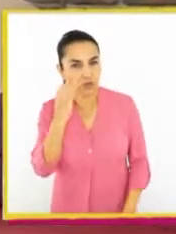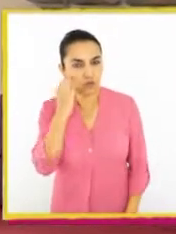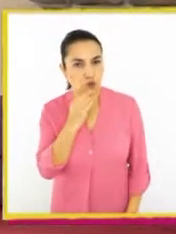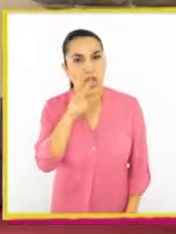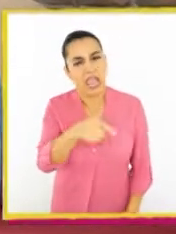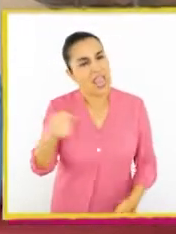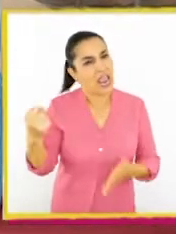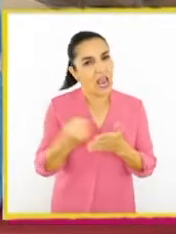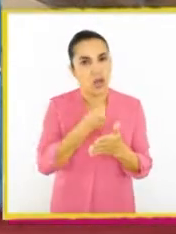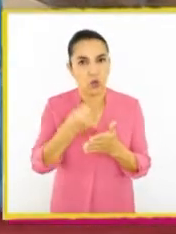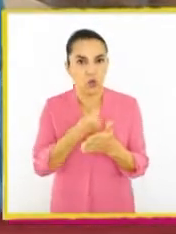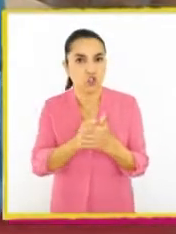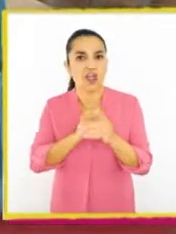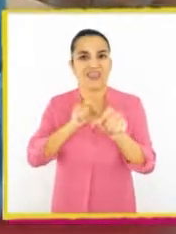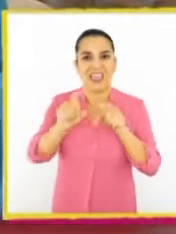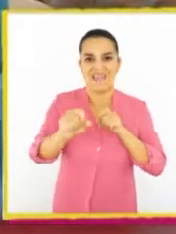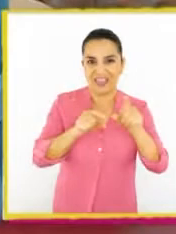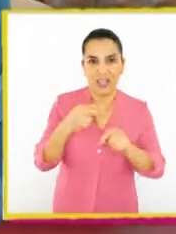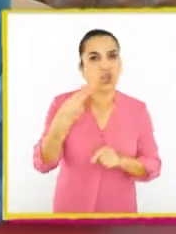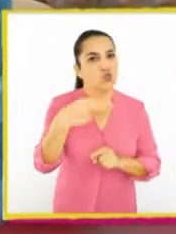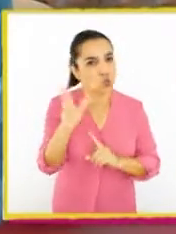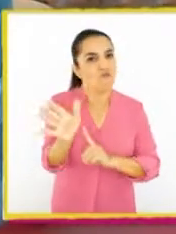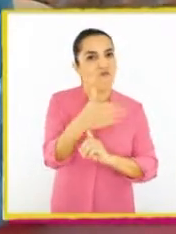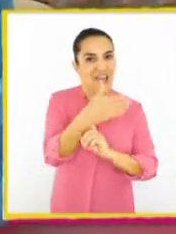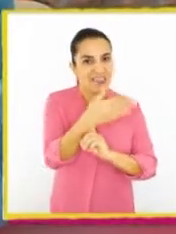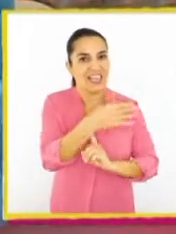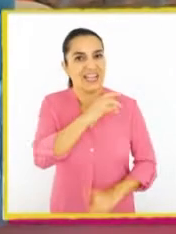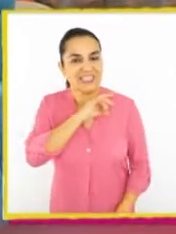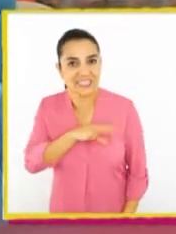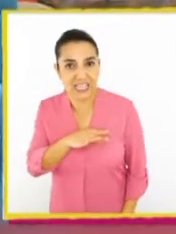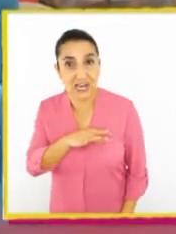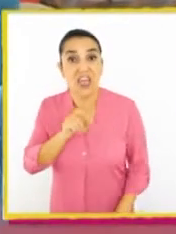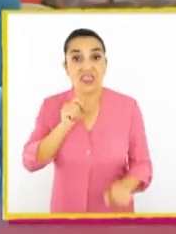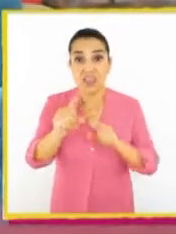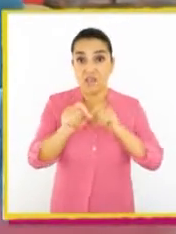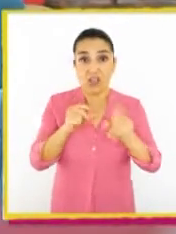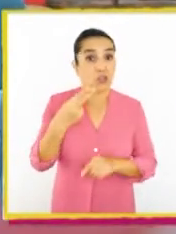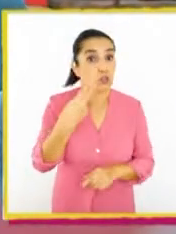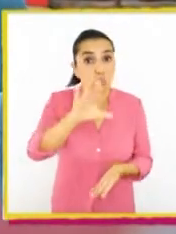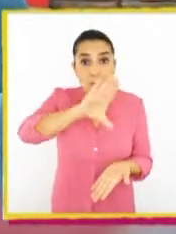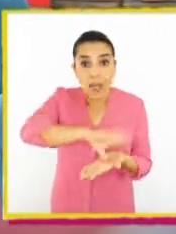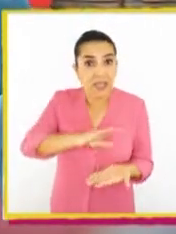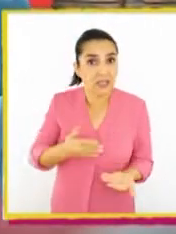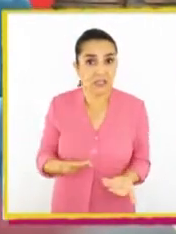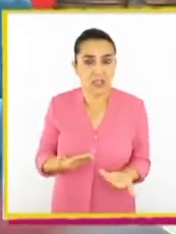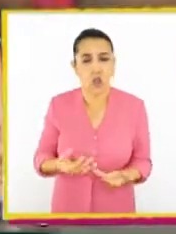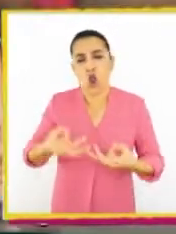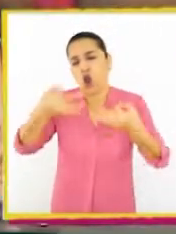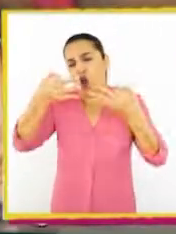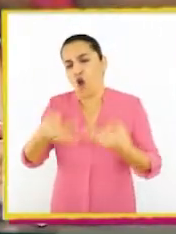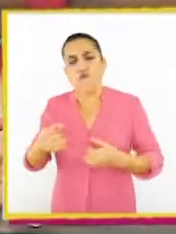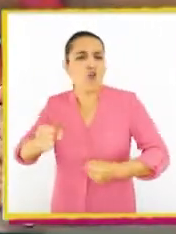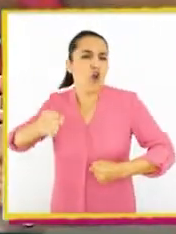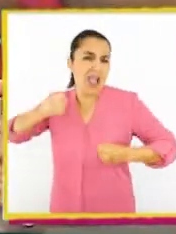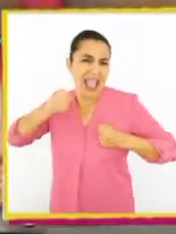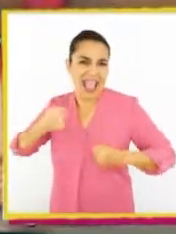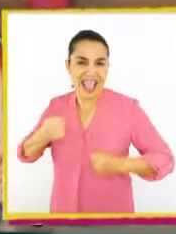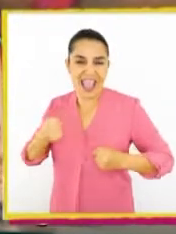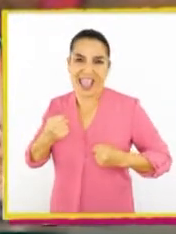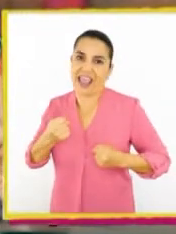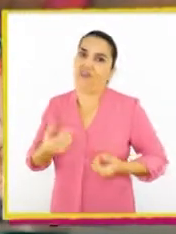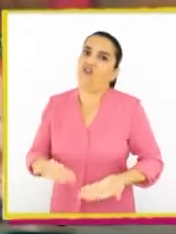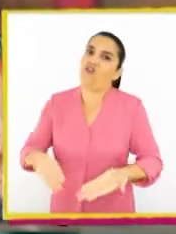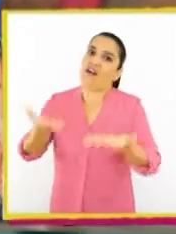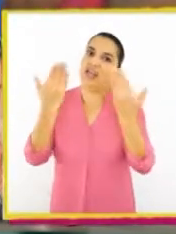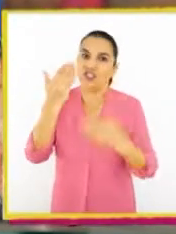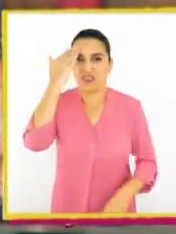es porque él peleó, como dicen, en defensa y gloria de su bandera. Es decir, defendiendo a su país. Obvio que fue un héroe.